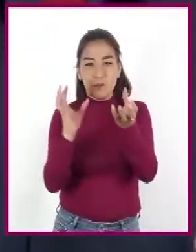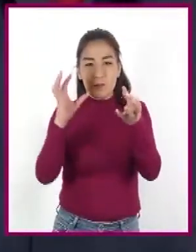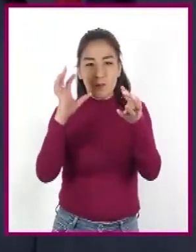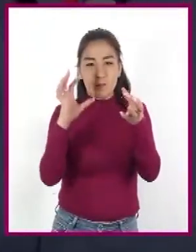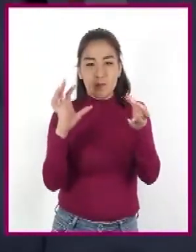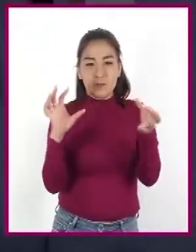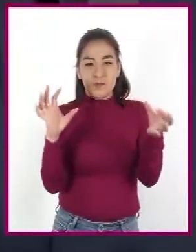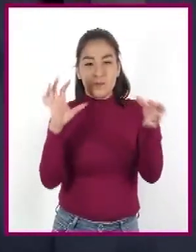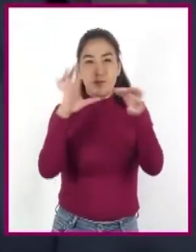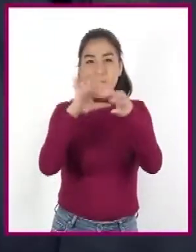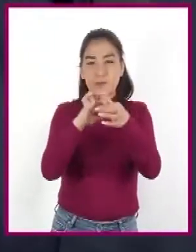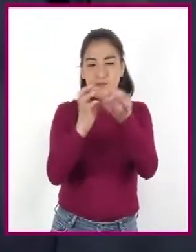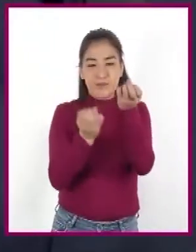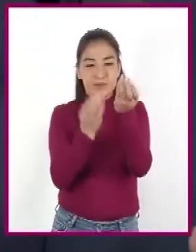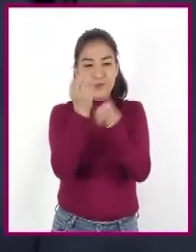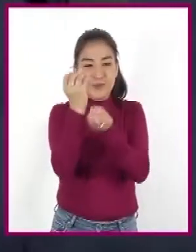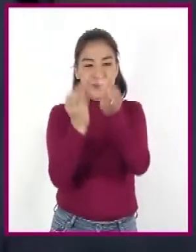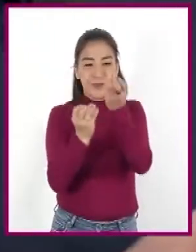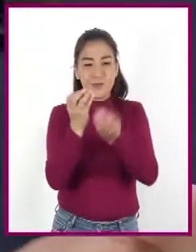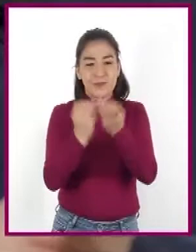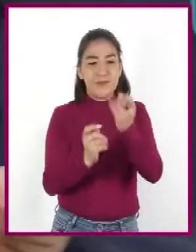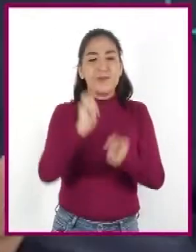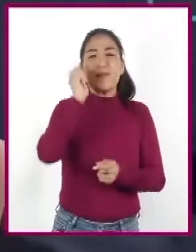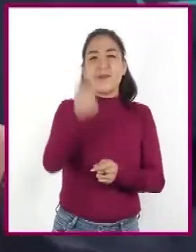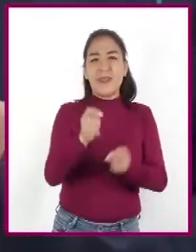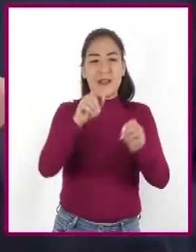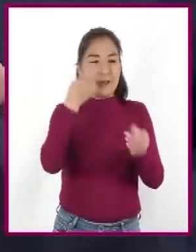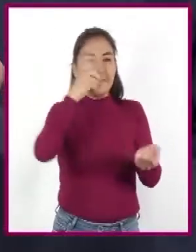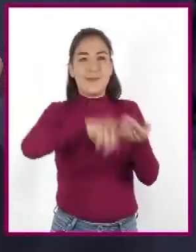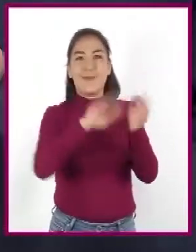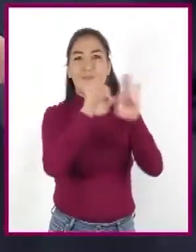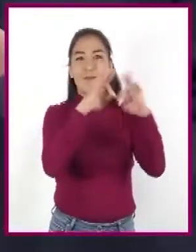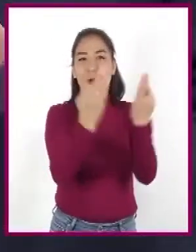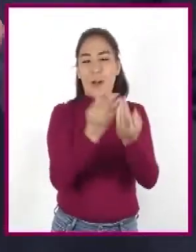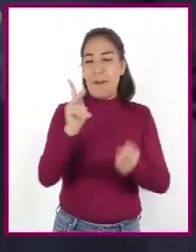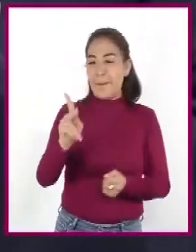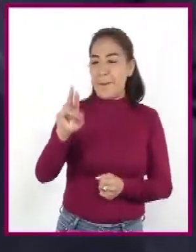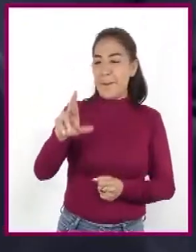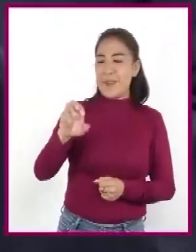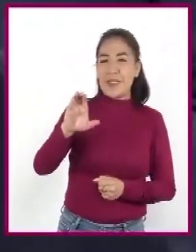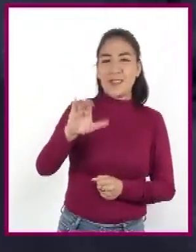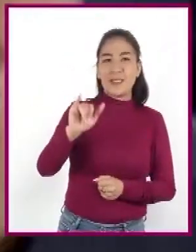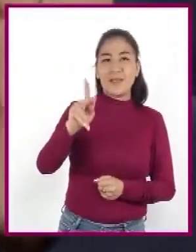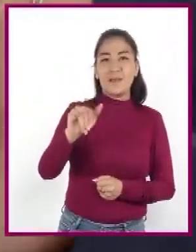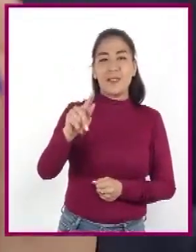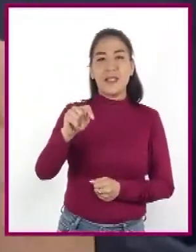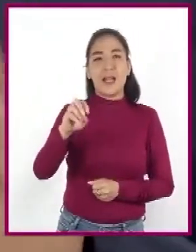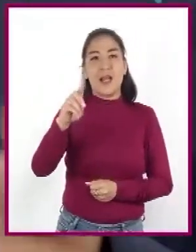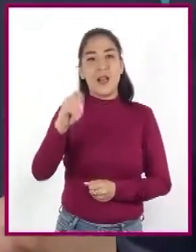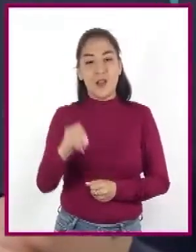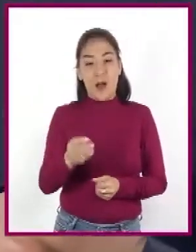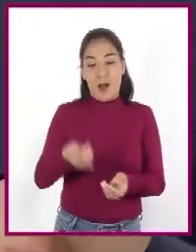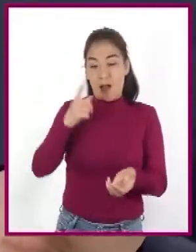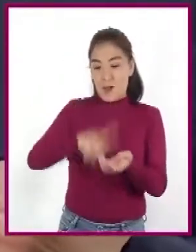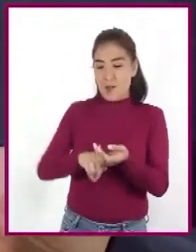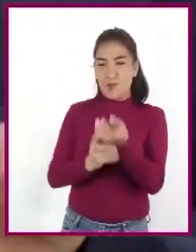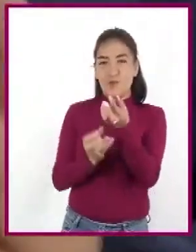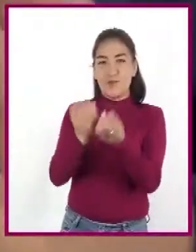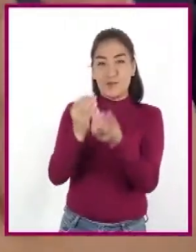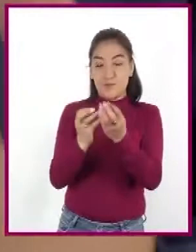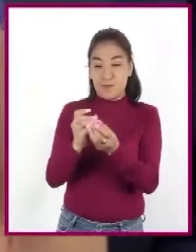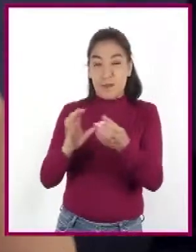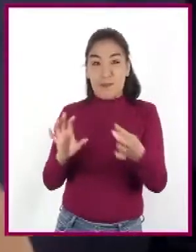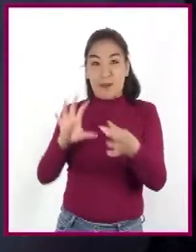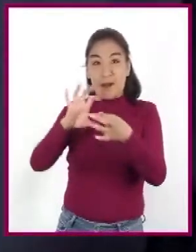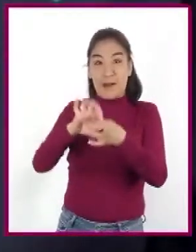un precipitado. Lo primero que se percibe es que el líquido está turbio. Si lo dejamos reposar, las